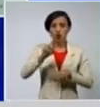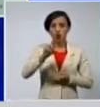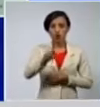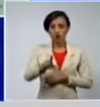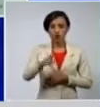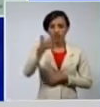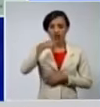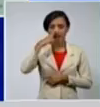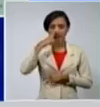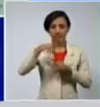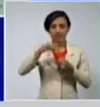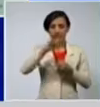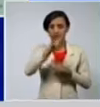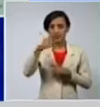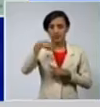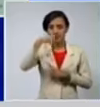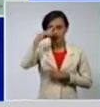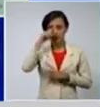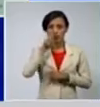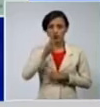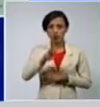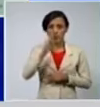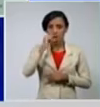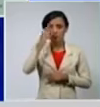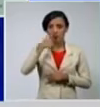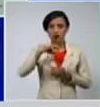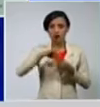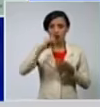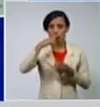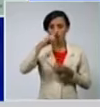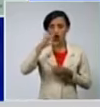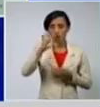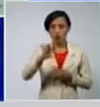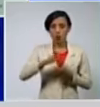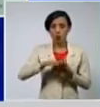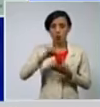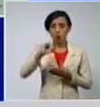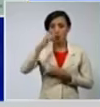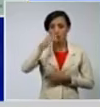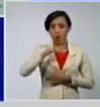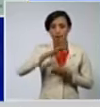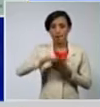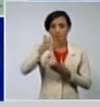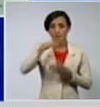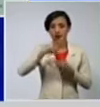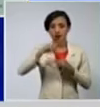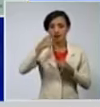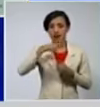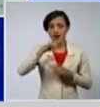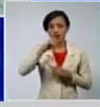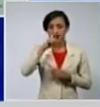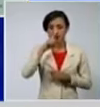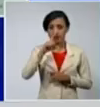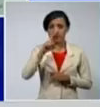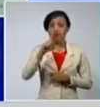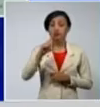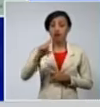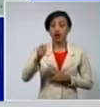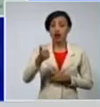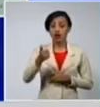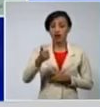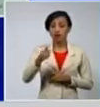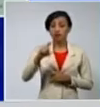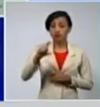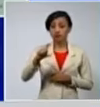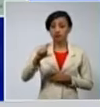2, Báguano, Moa y Mayarí y Cacocún con 1 cada